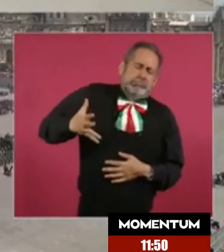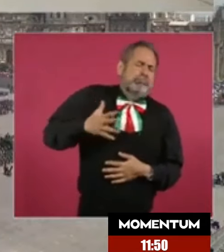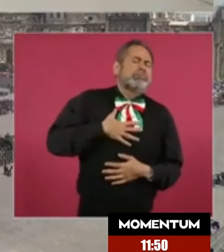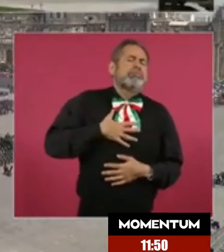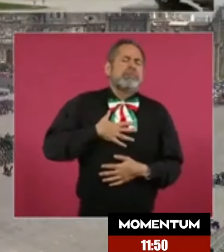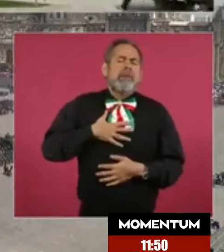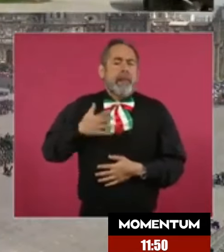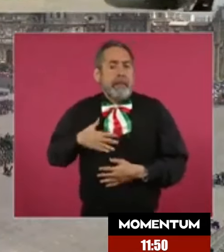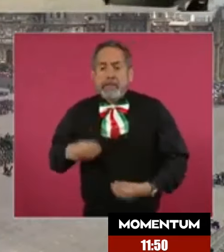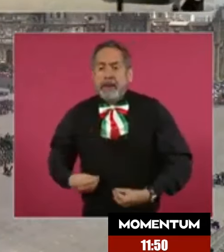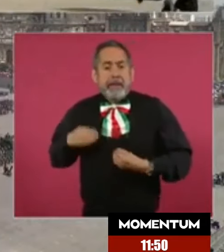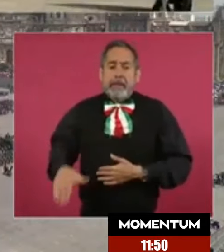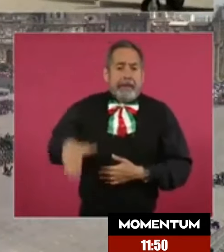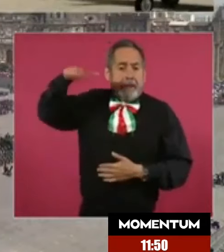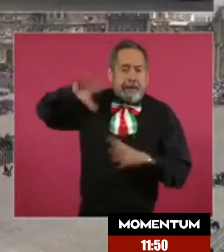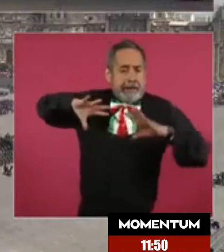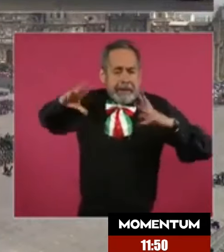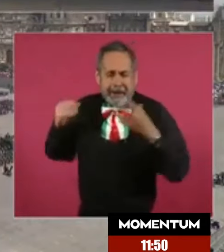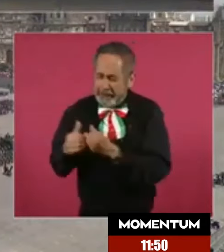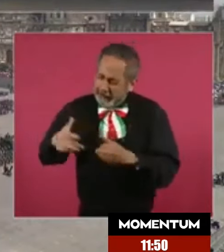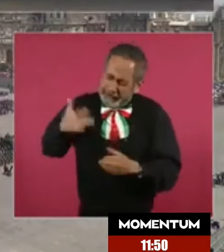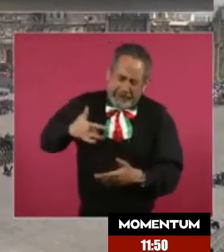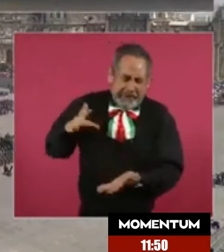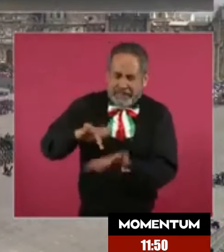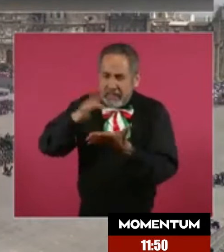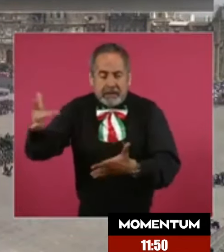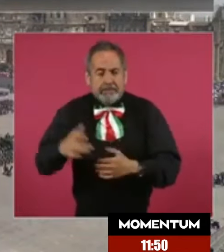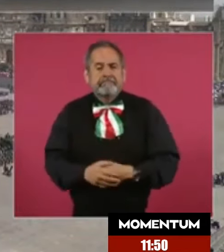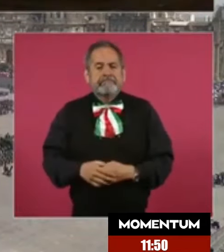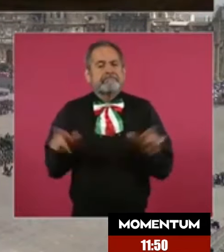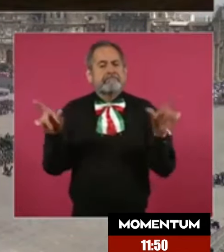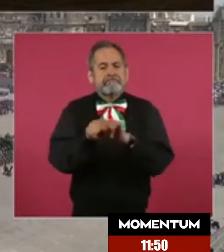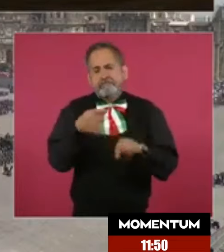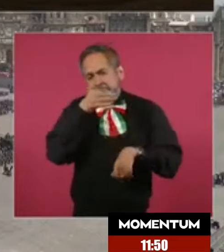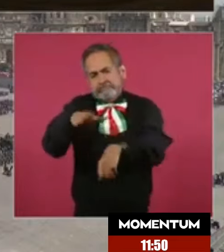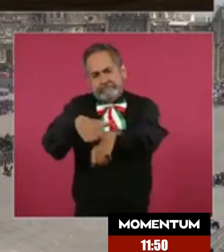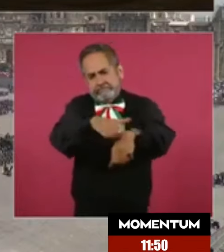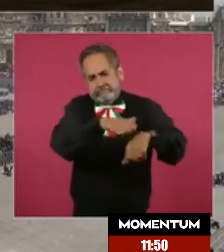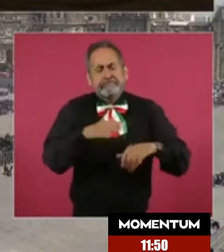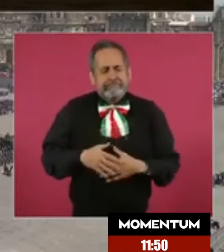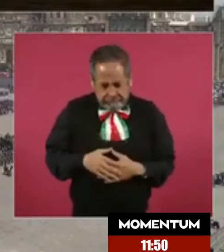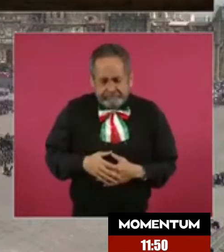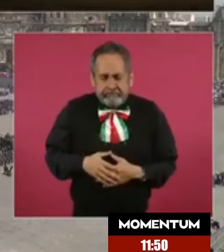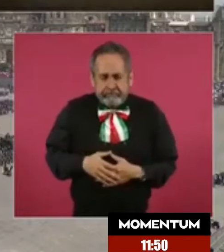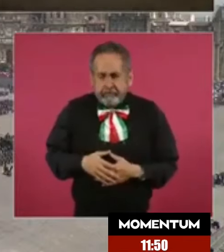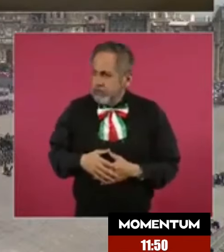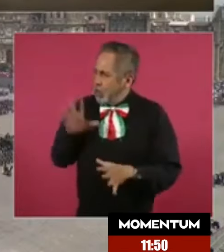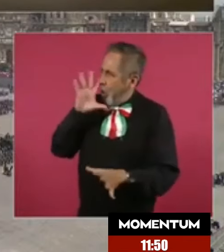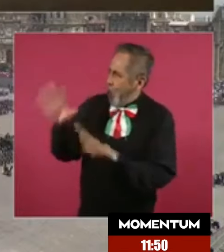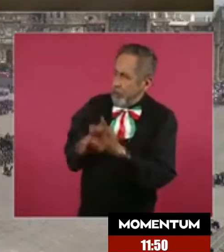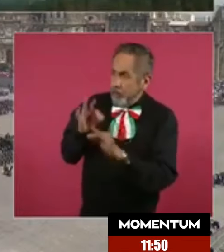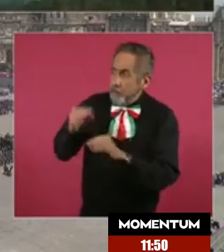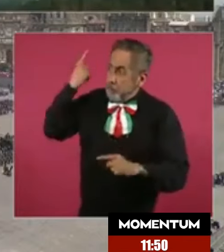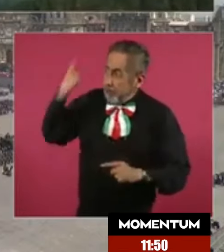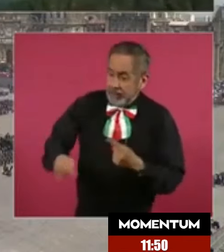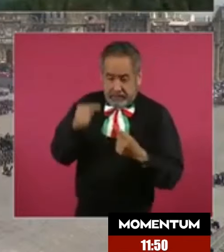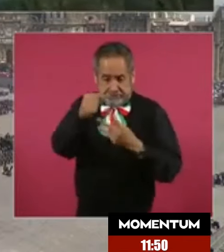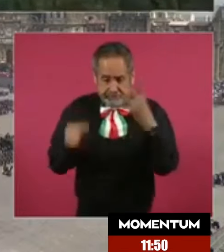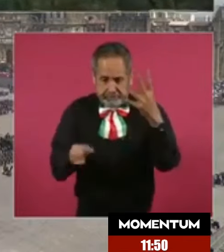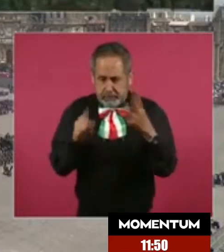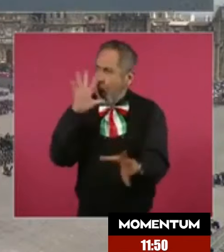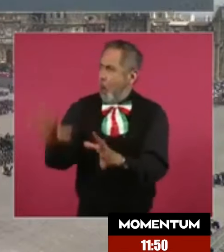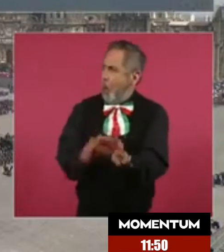en toda mi carrera militar. No me queda más que decirle, se cumplieron sus instrucciones, señor